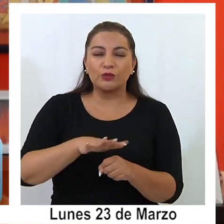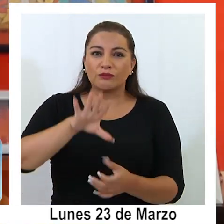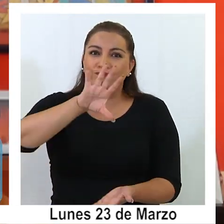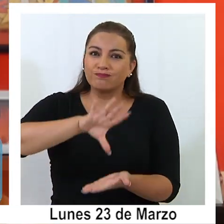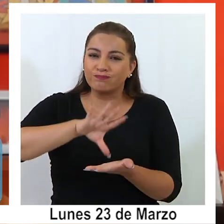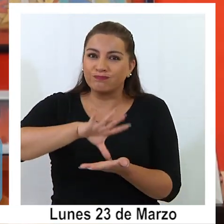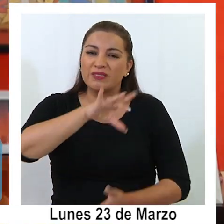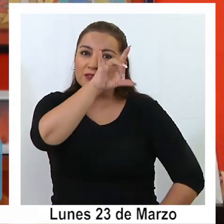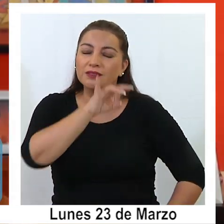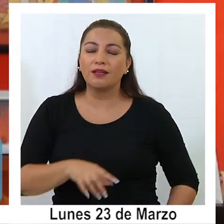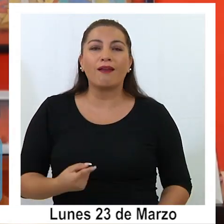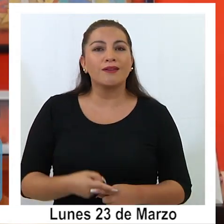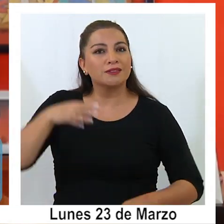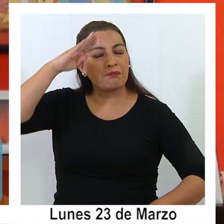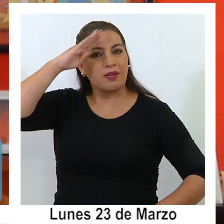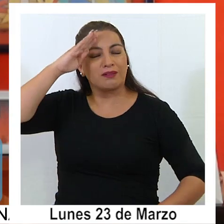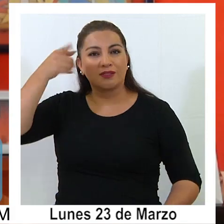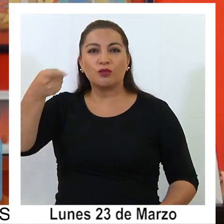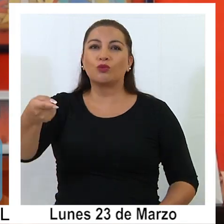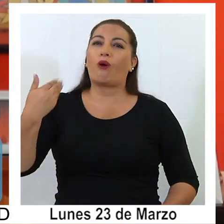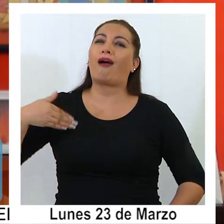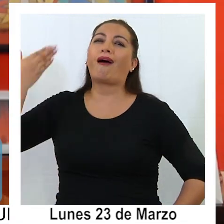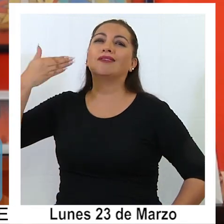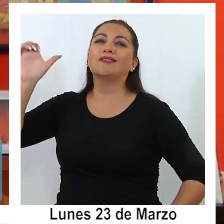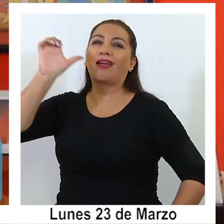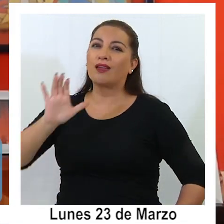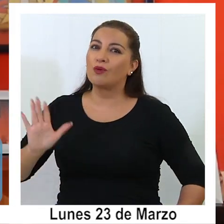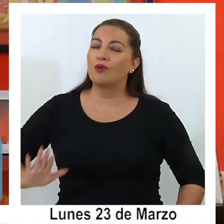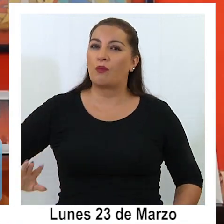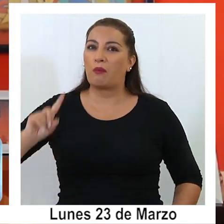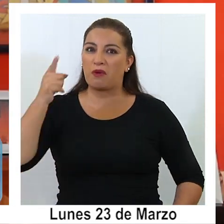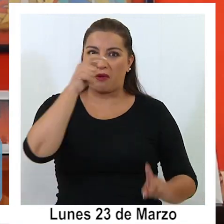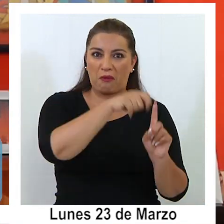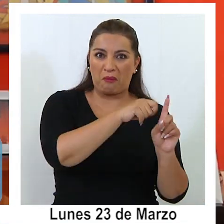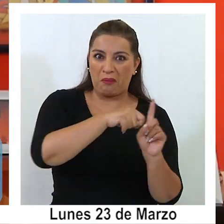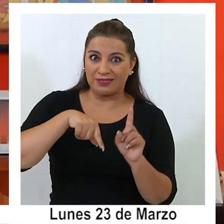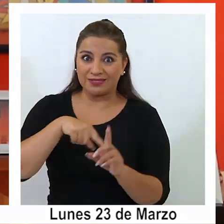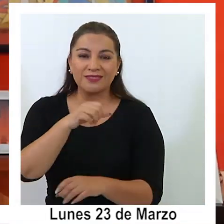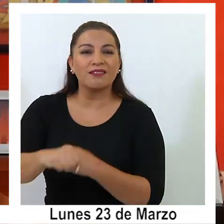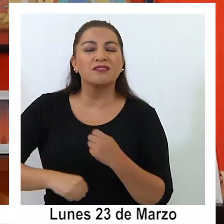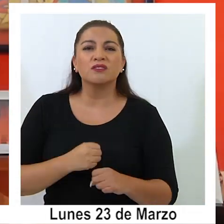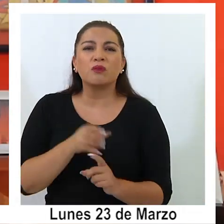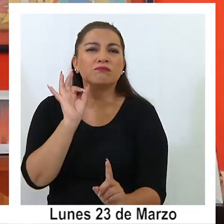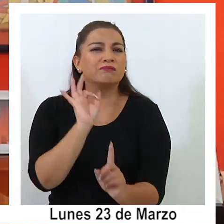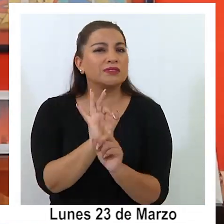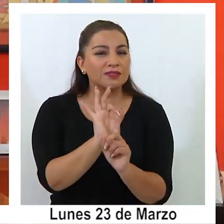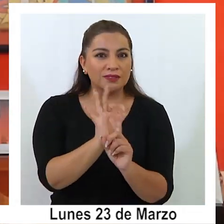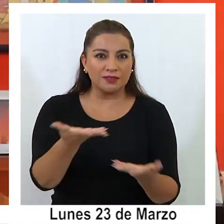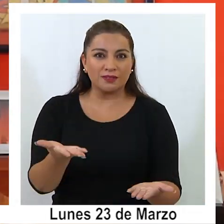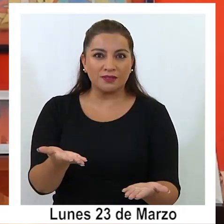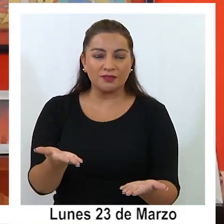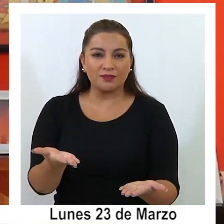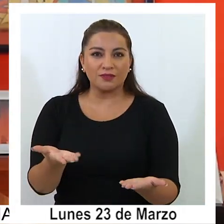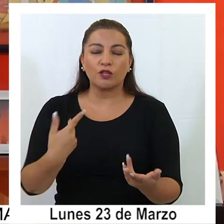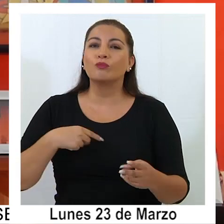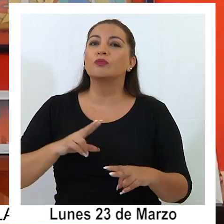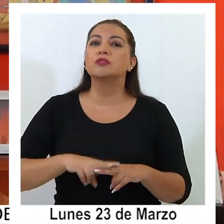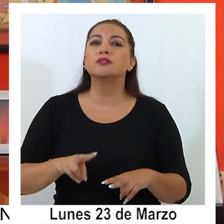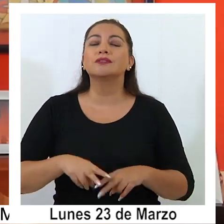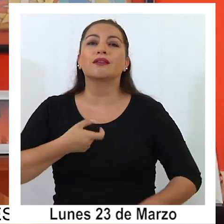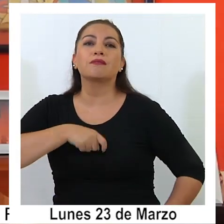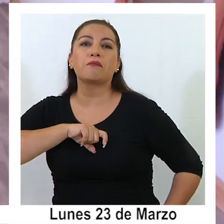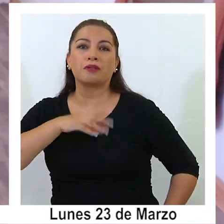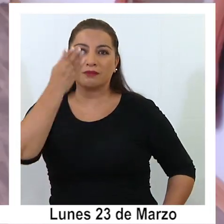nuestro país, sobre todo con la experiencia, ¿cierto?, de haber estado en Europa durante los primeros meses de este año y específicamente también cómo se abordó